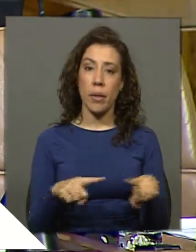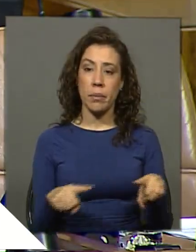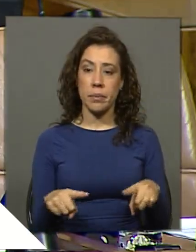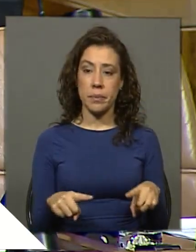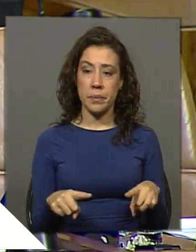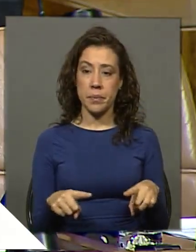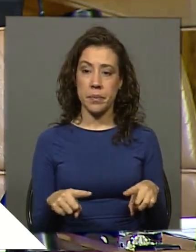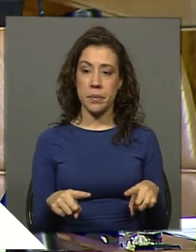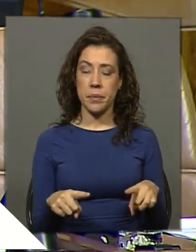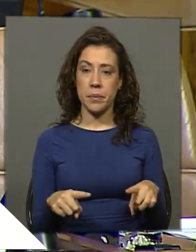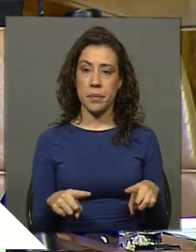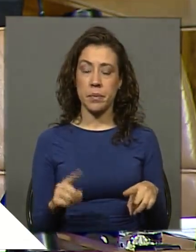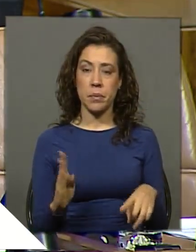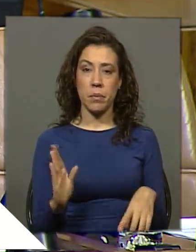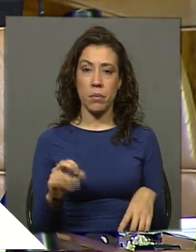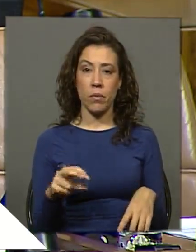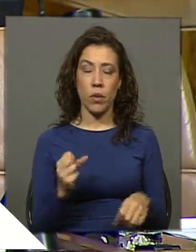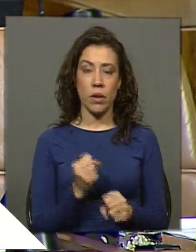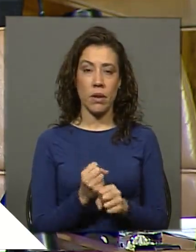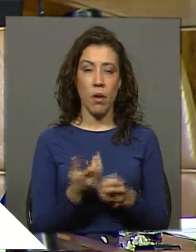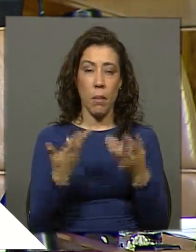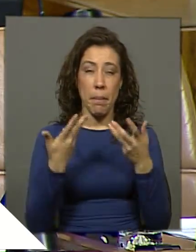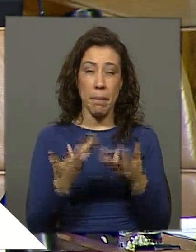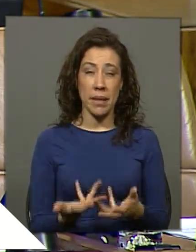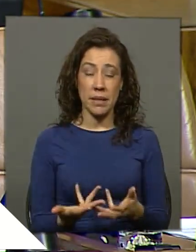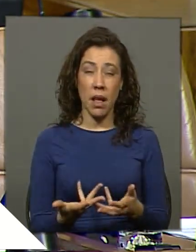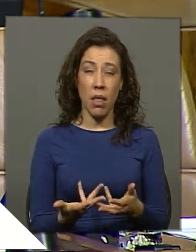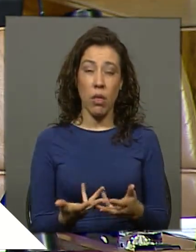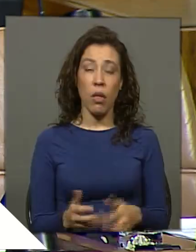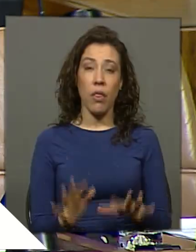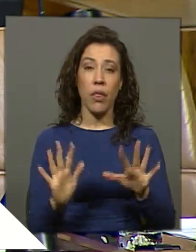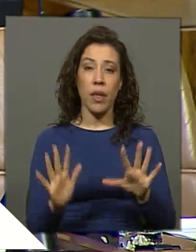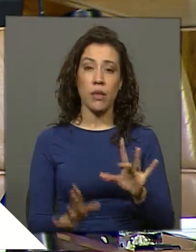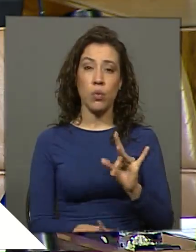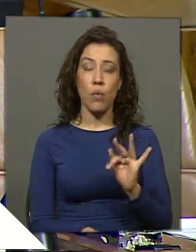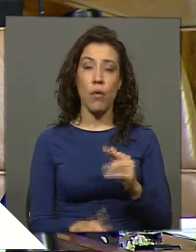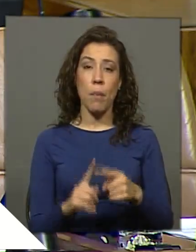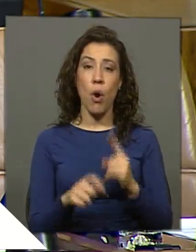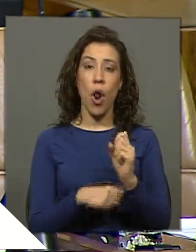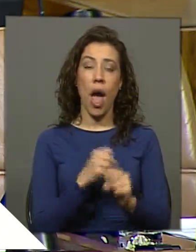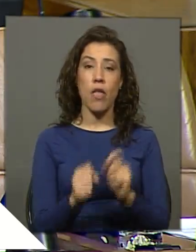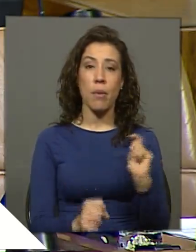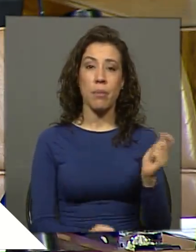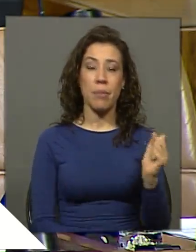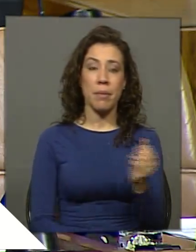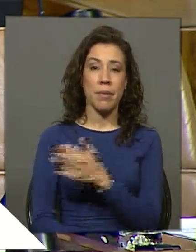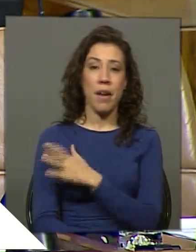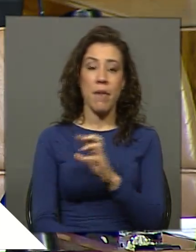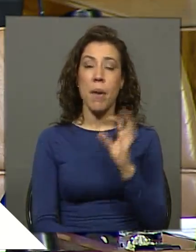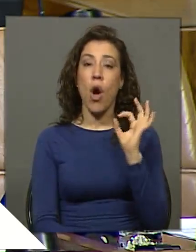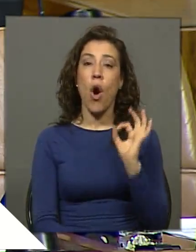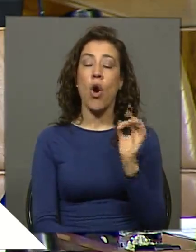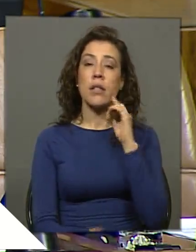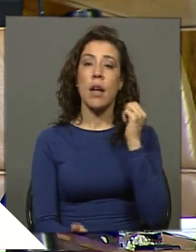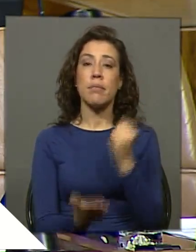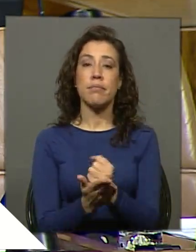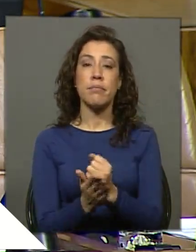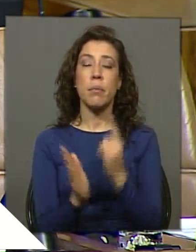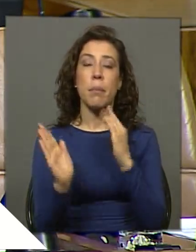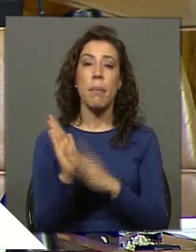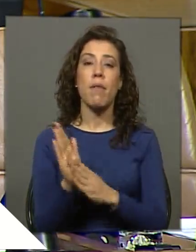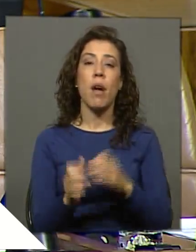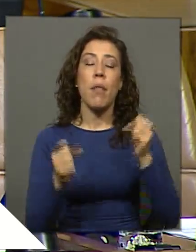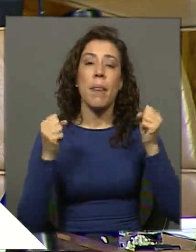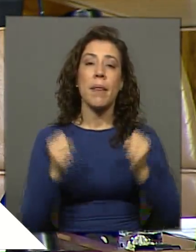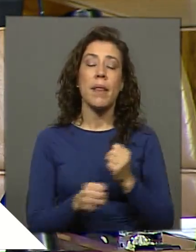finalmente el bono por trabajo pesado será de 10 UF por cada año cotizado o que estuvieran certificados como trabajos